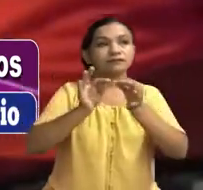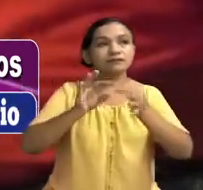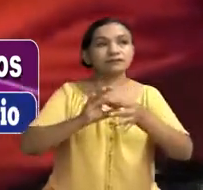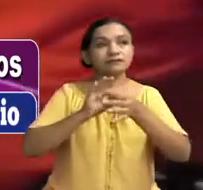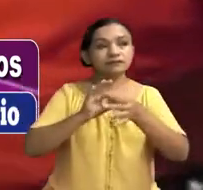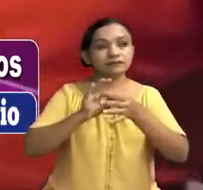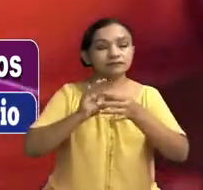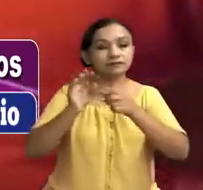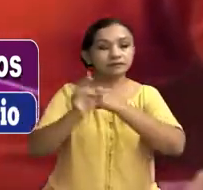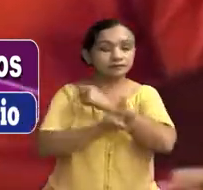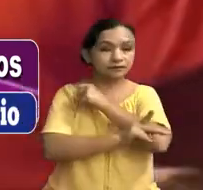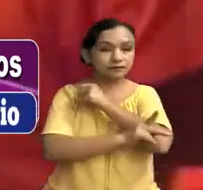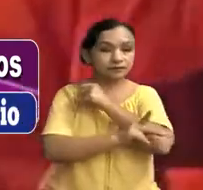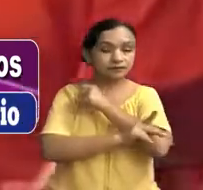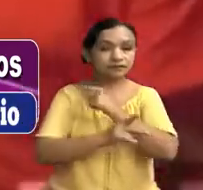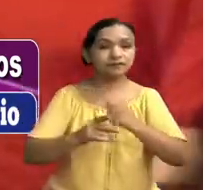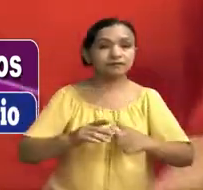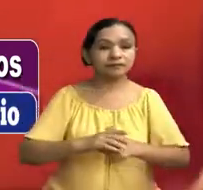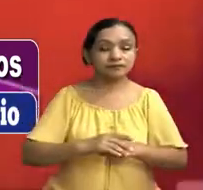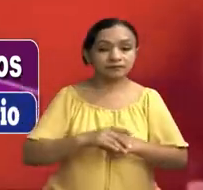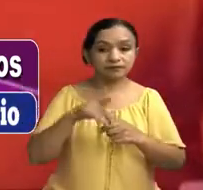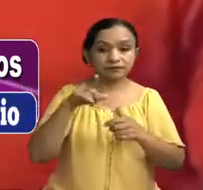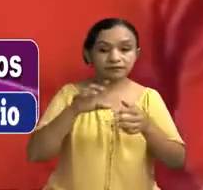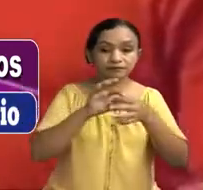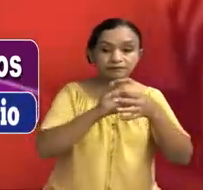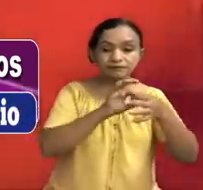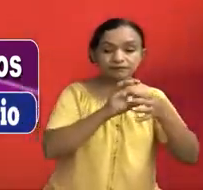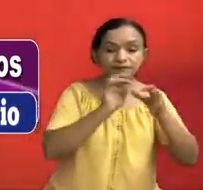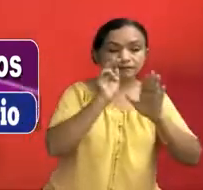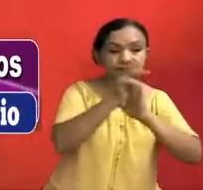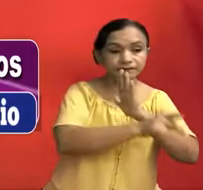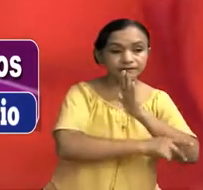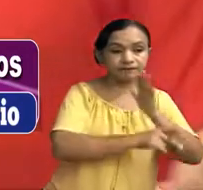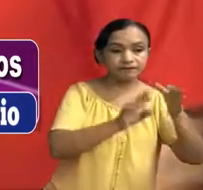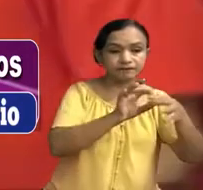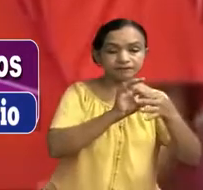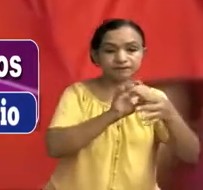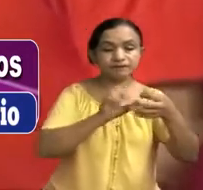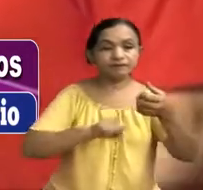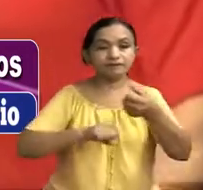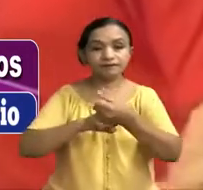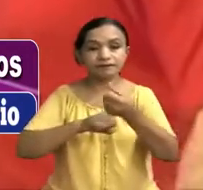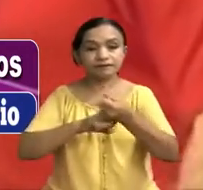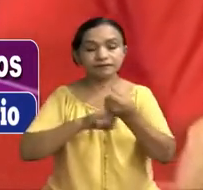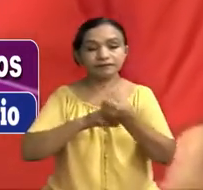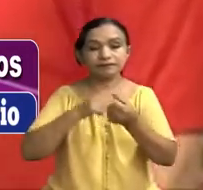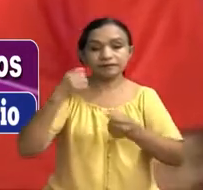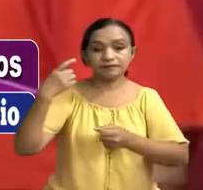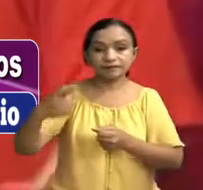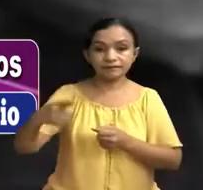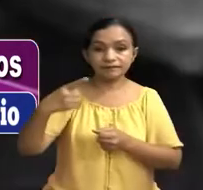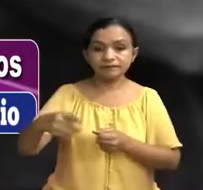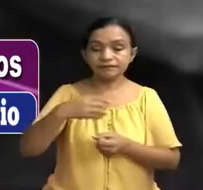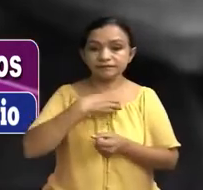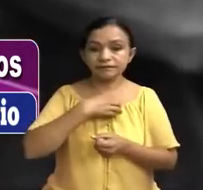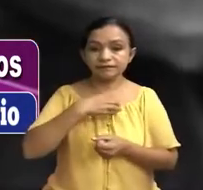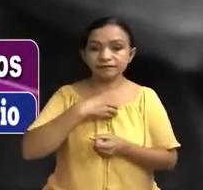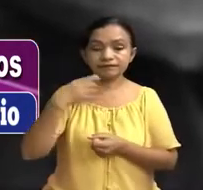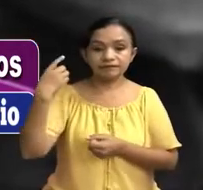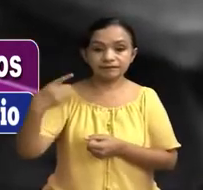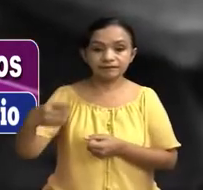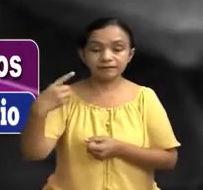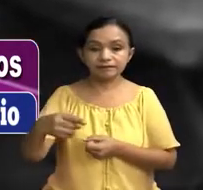nación, ¿verdad? Okay. Porque en la medida en que vos estás unido como nación y tenés tus derechos soberanos, tu derecho